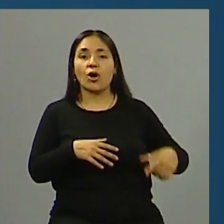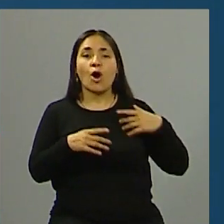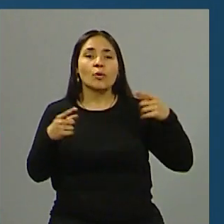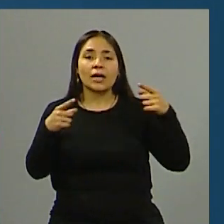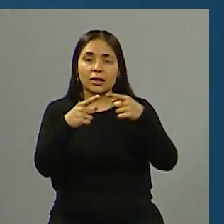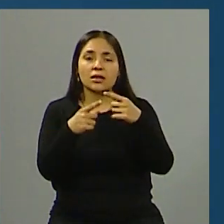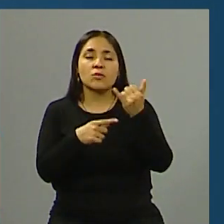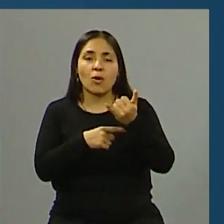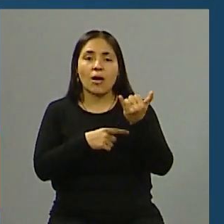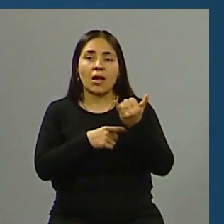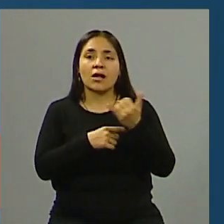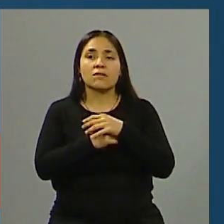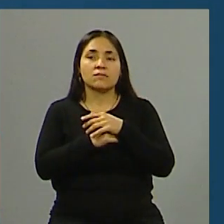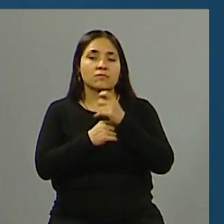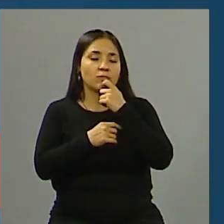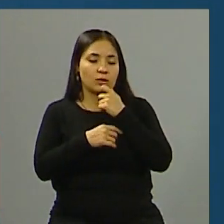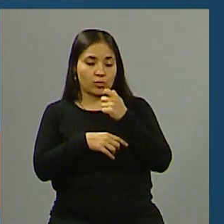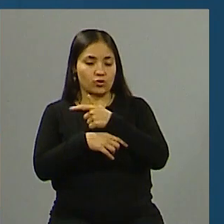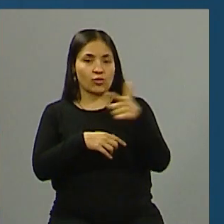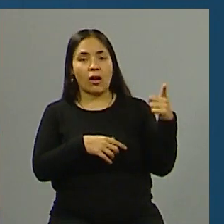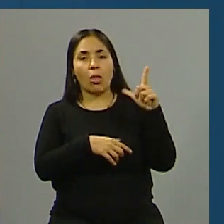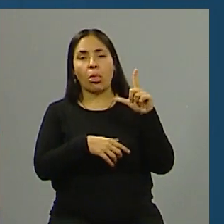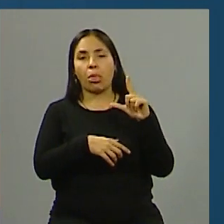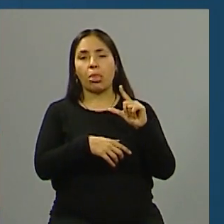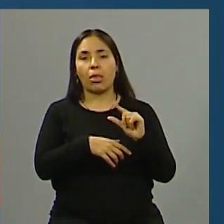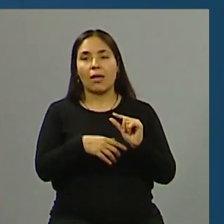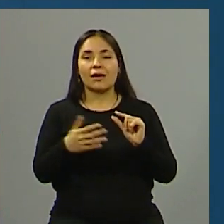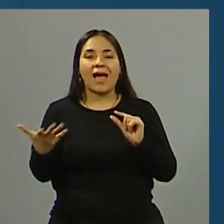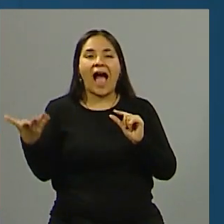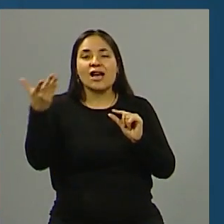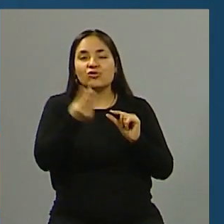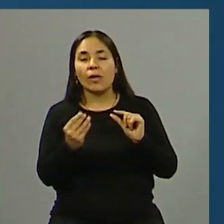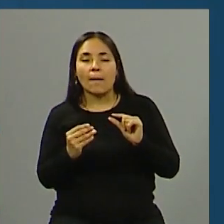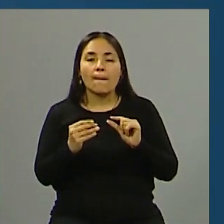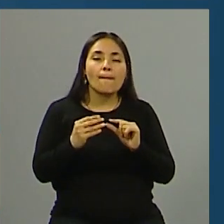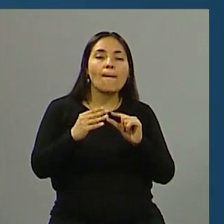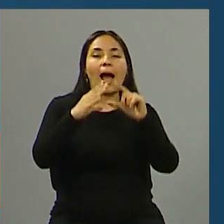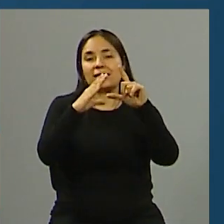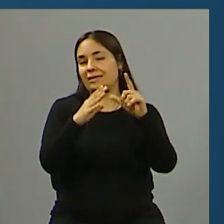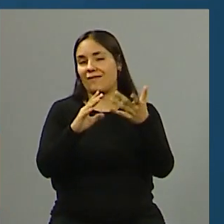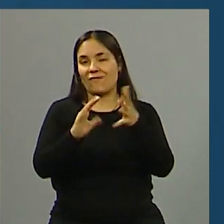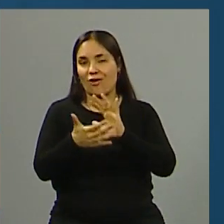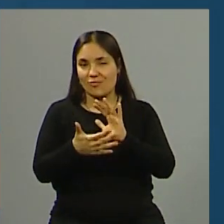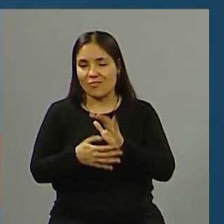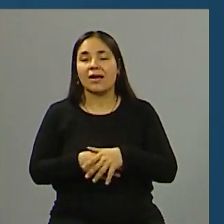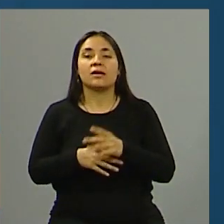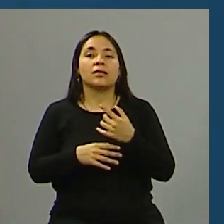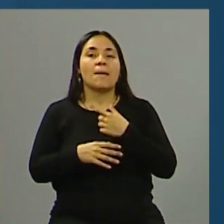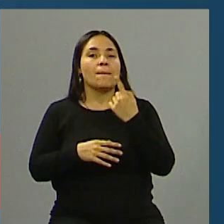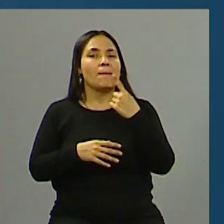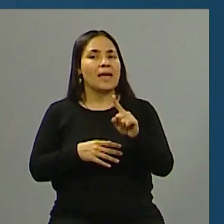ingresos, de darle un incentivo al poder adquisitivo si no hubiera pasado nada, pero esto es posterior